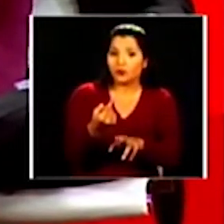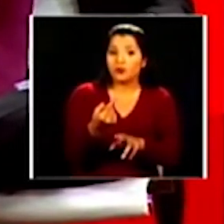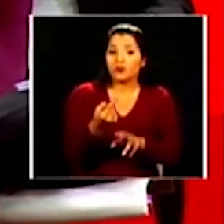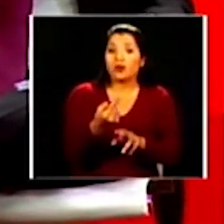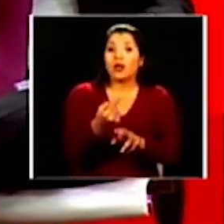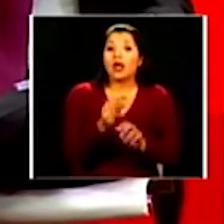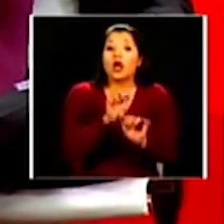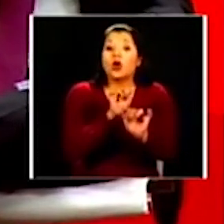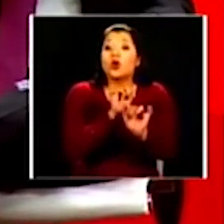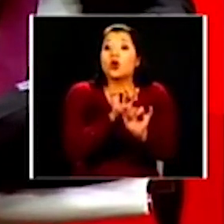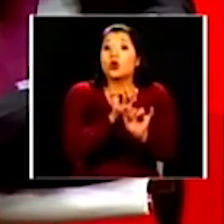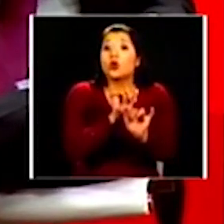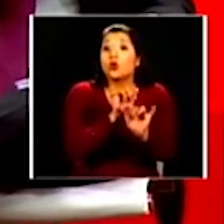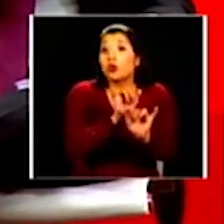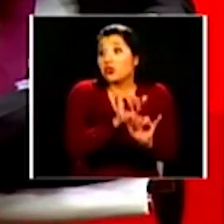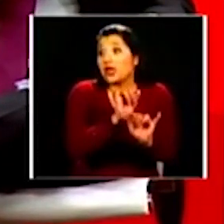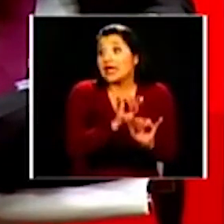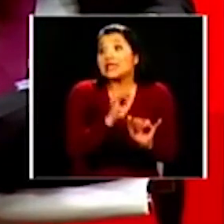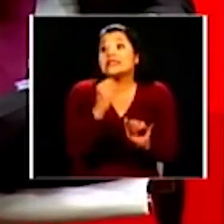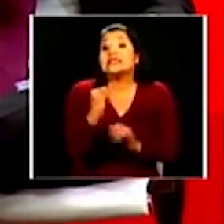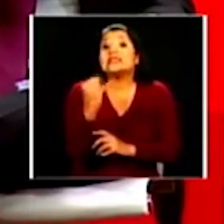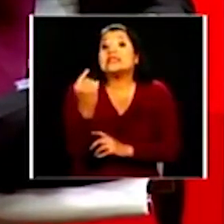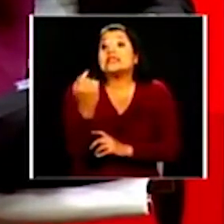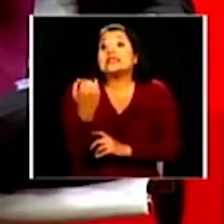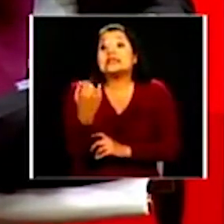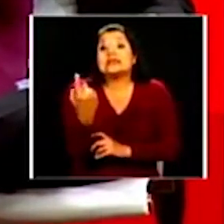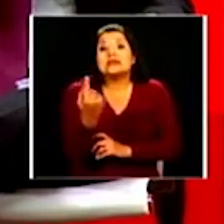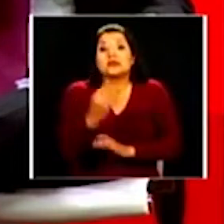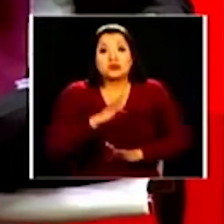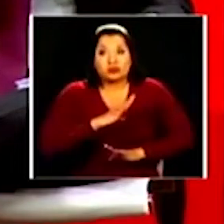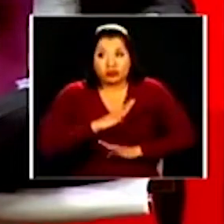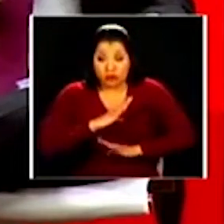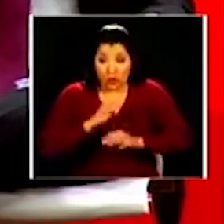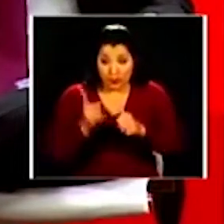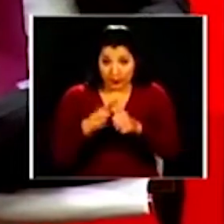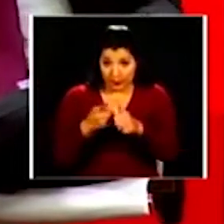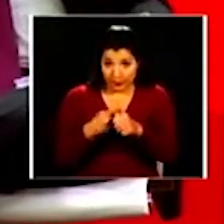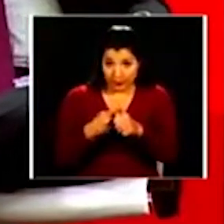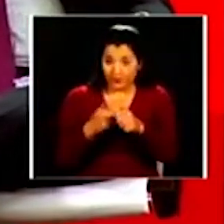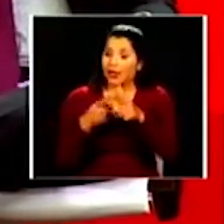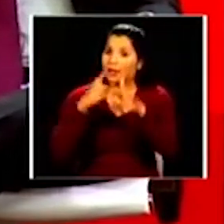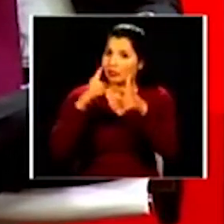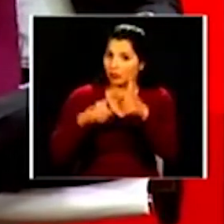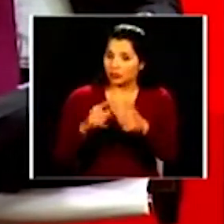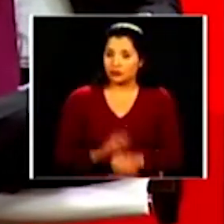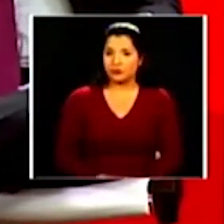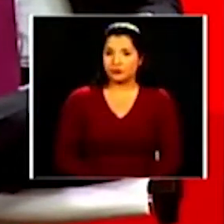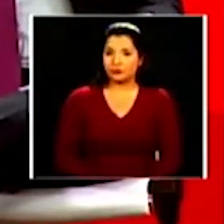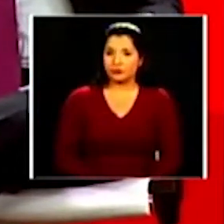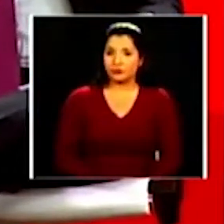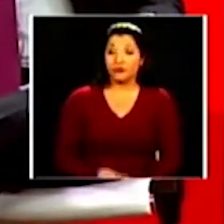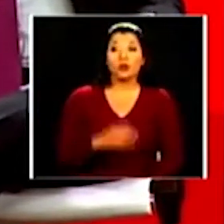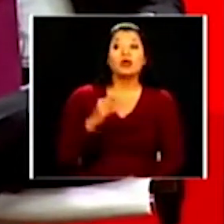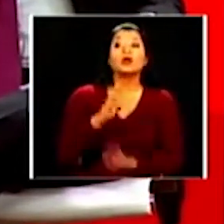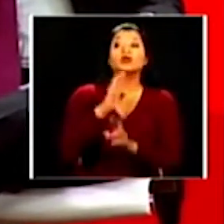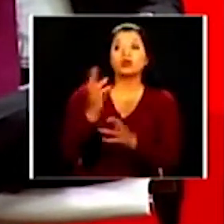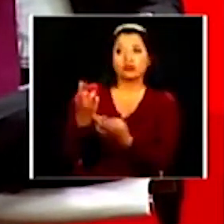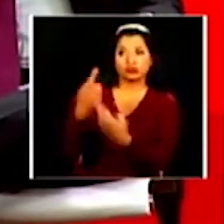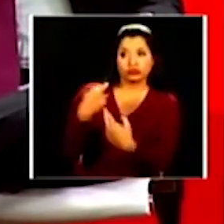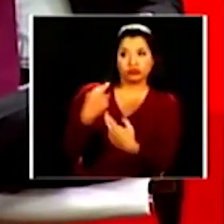a posteriori si siempre se daba por satisfecho estas primeras acciones. Entonces, en un máximo de 2 minutos, don